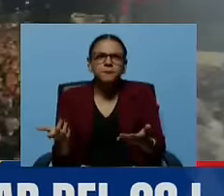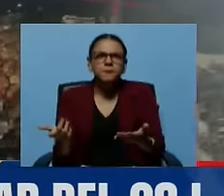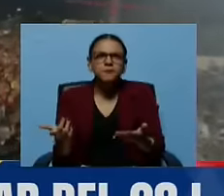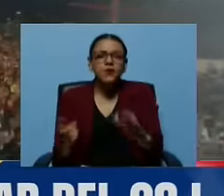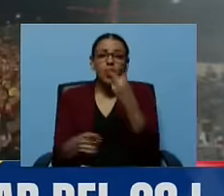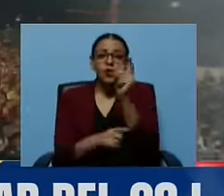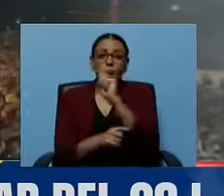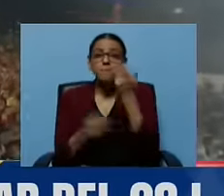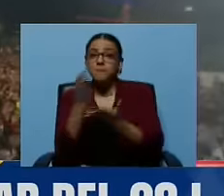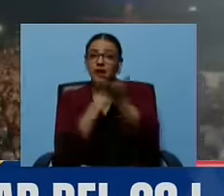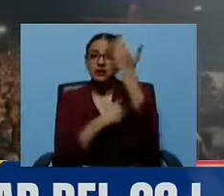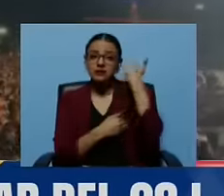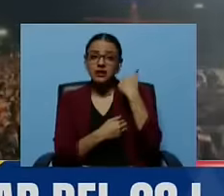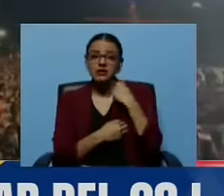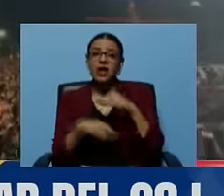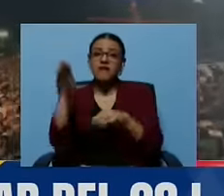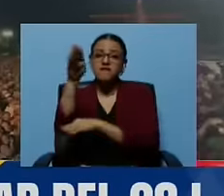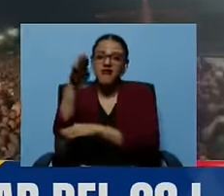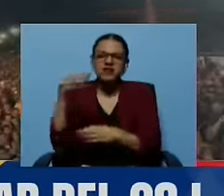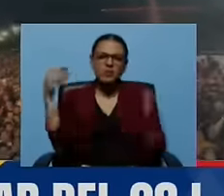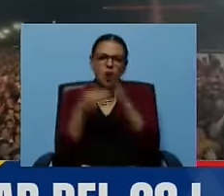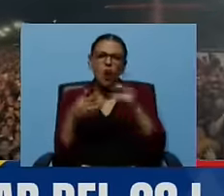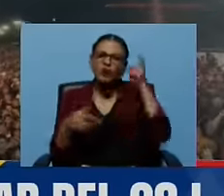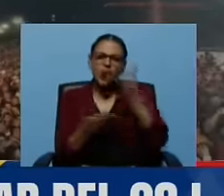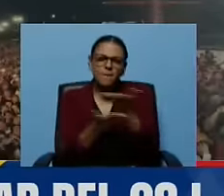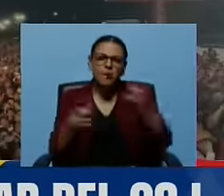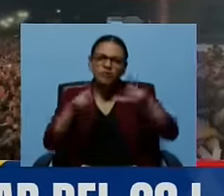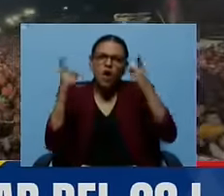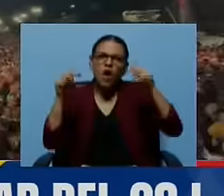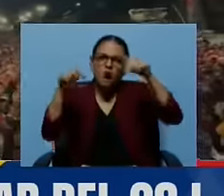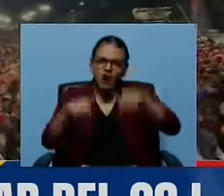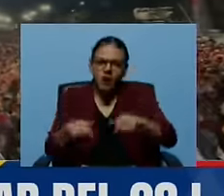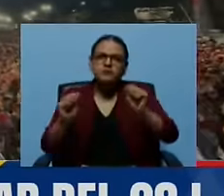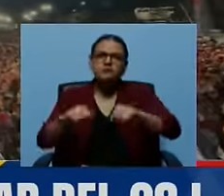Hace 2 meses el fascismo atacó al pueblo de La Guaira,